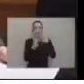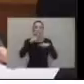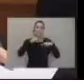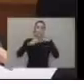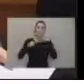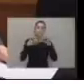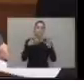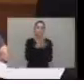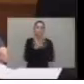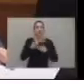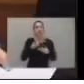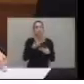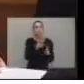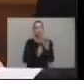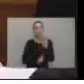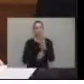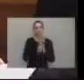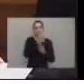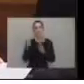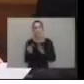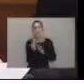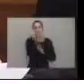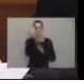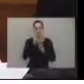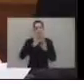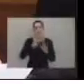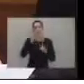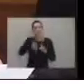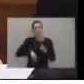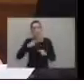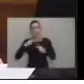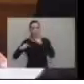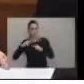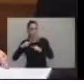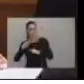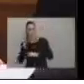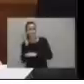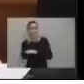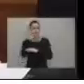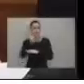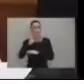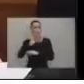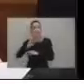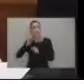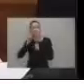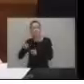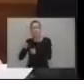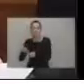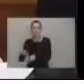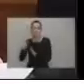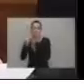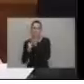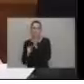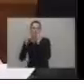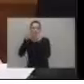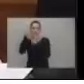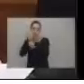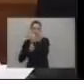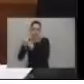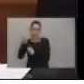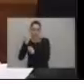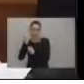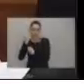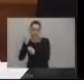crecimiento, y la mejora, y decisiones que perjudican y que deterioran los indicadores económicos. Ayuda, por ejemplo,